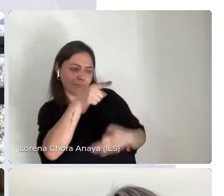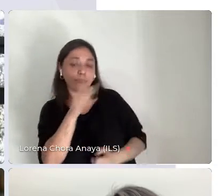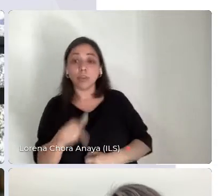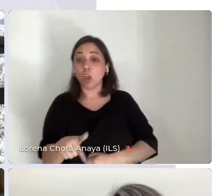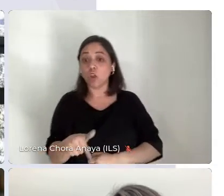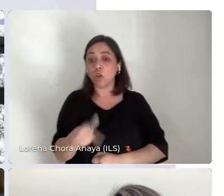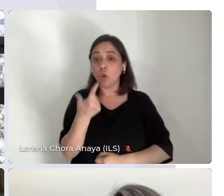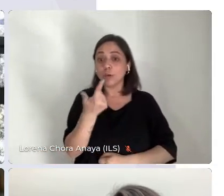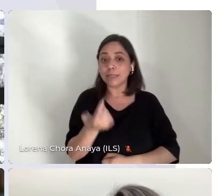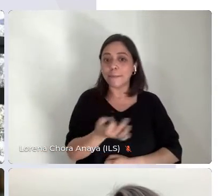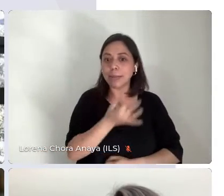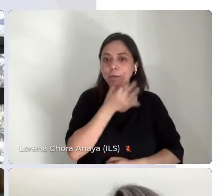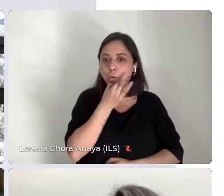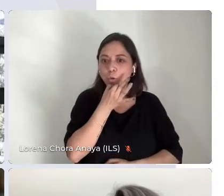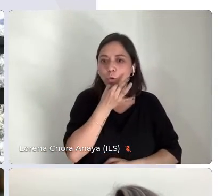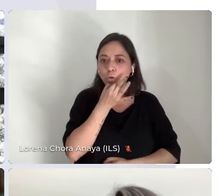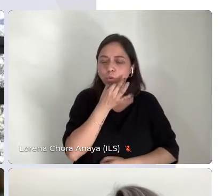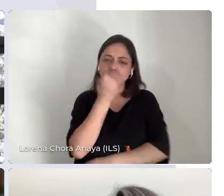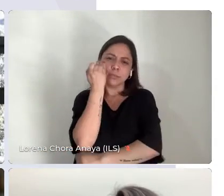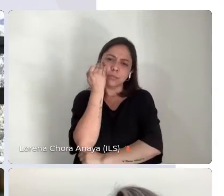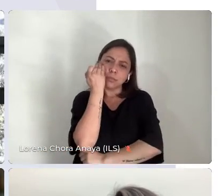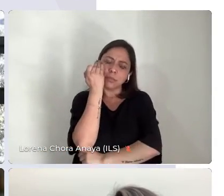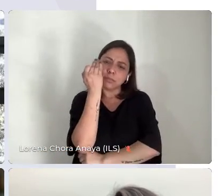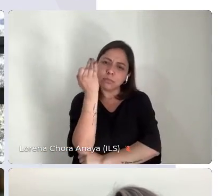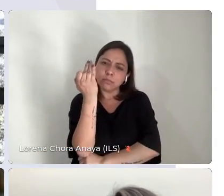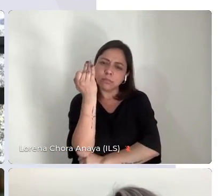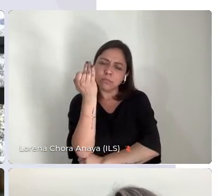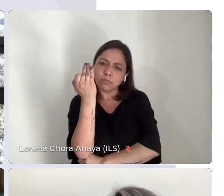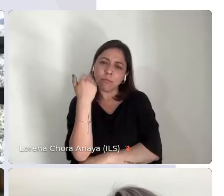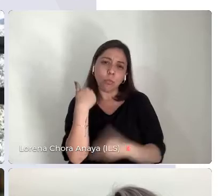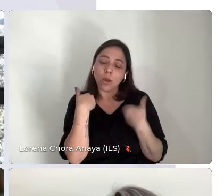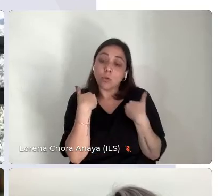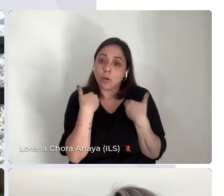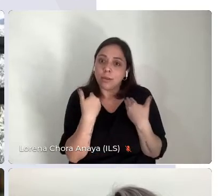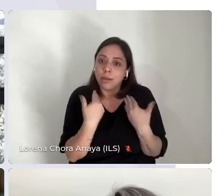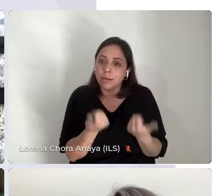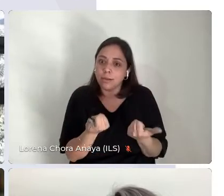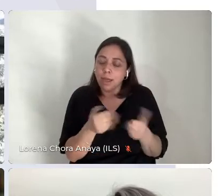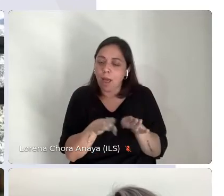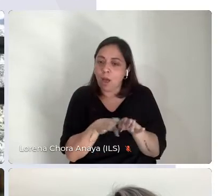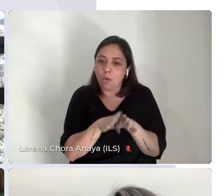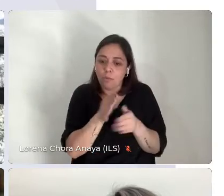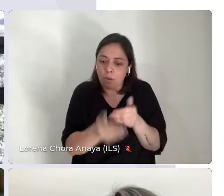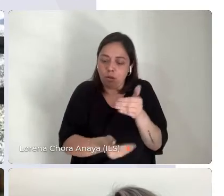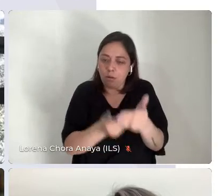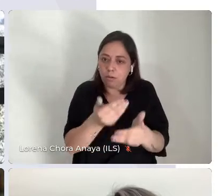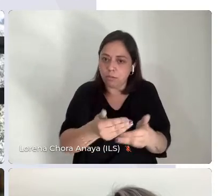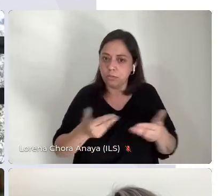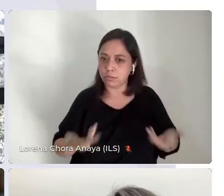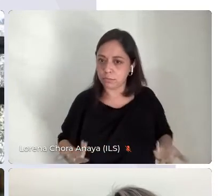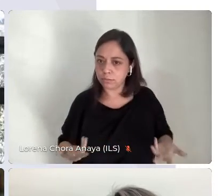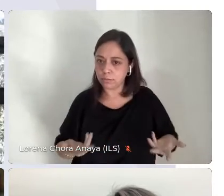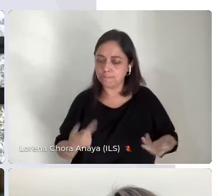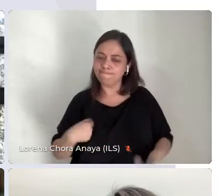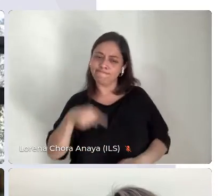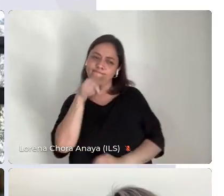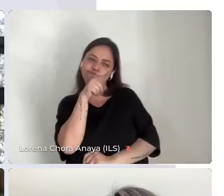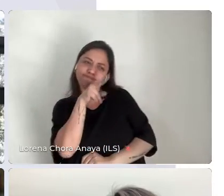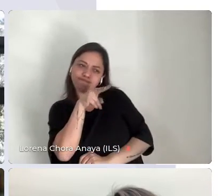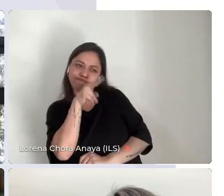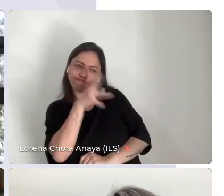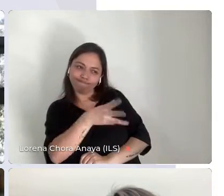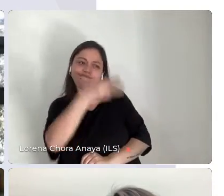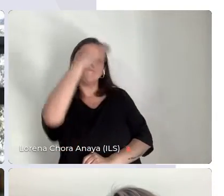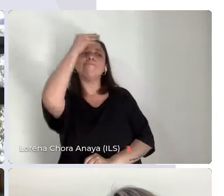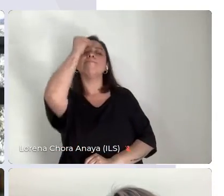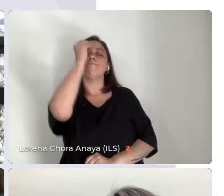porque no era claro para muchas personas cómo avanzar en el proceso. Dijimos que, ok, claramente tenemos un desconecte donde